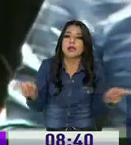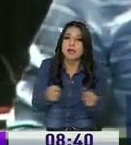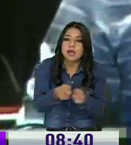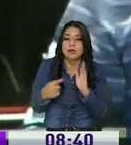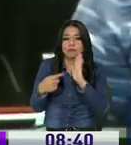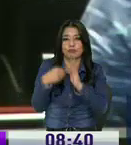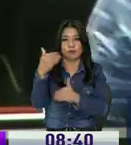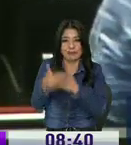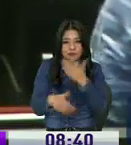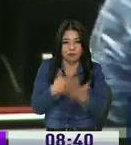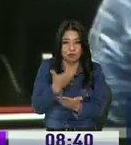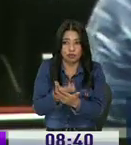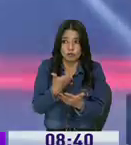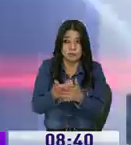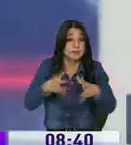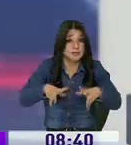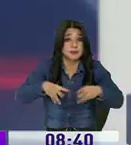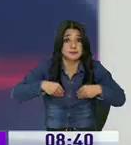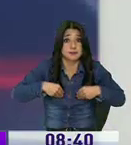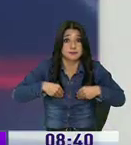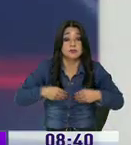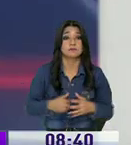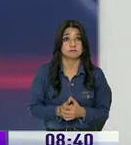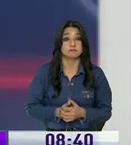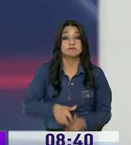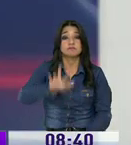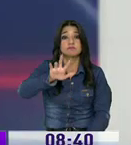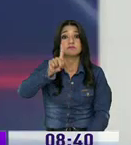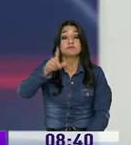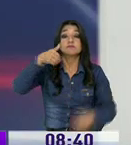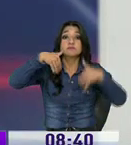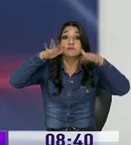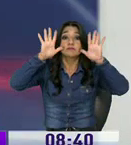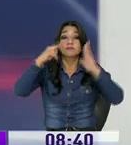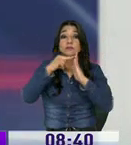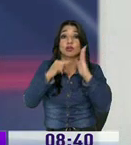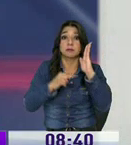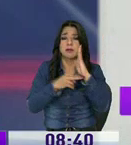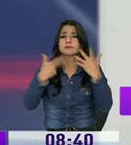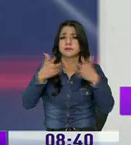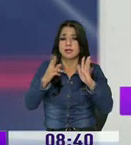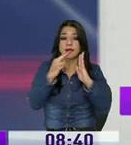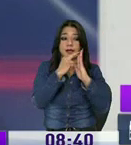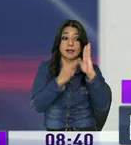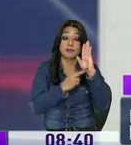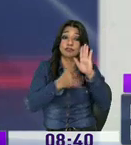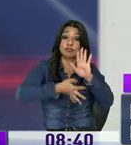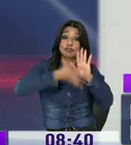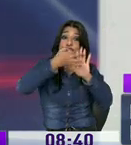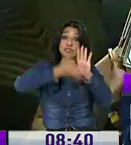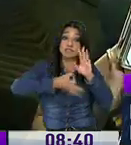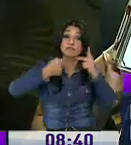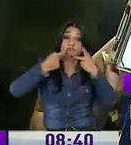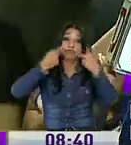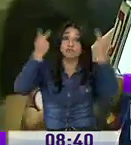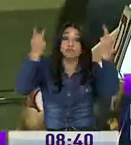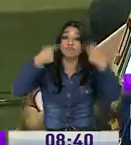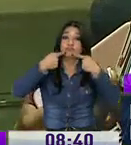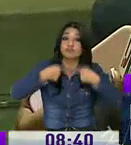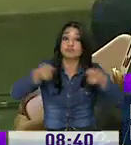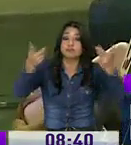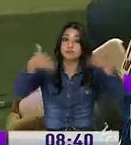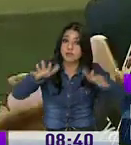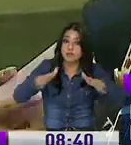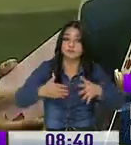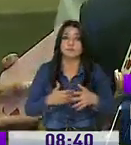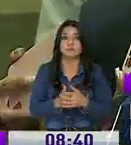y progresividad tributaria. Y así fue. El 31 de diciembre la norma fue publicada en el registro oficial. Tanto en